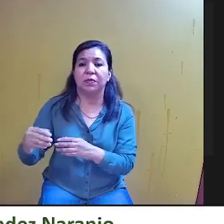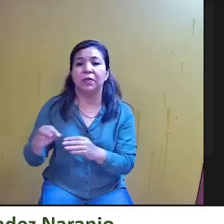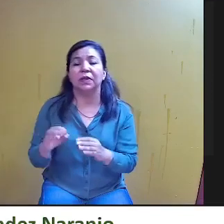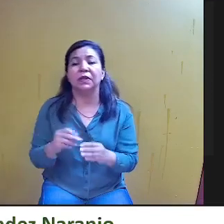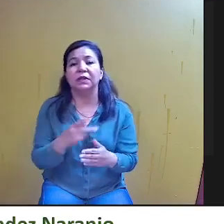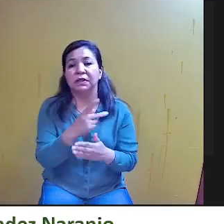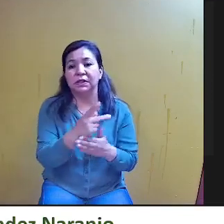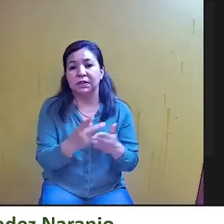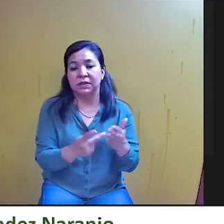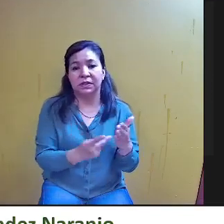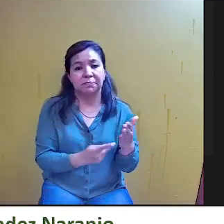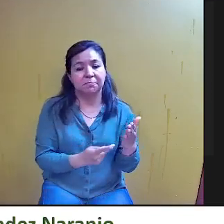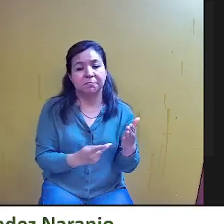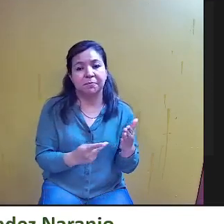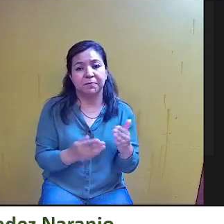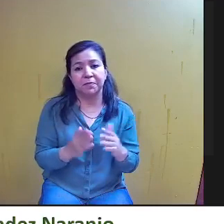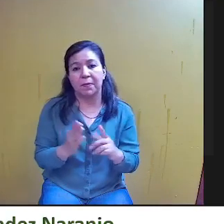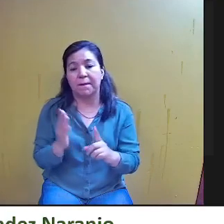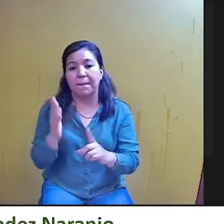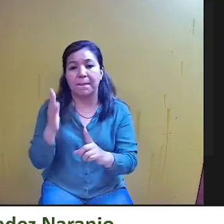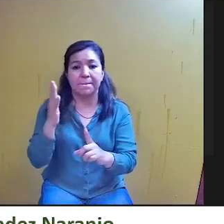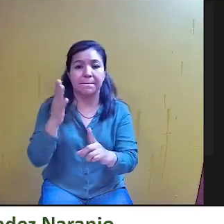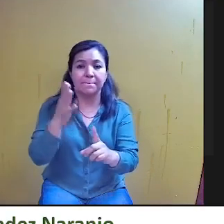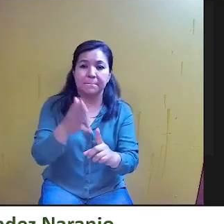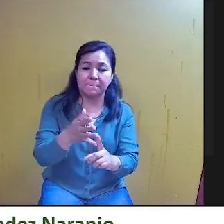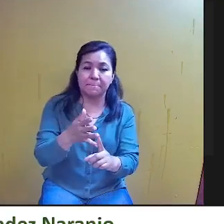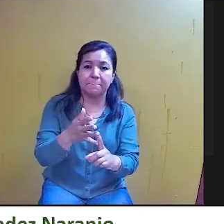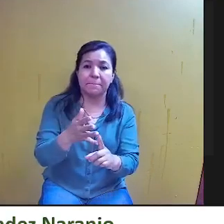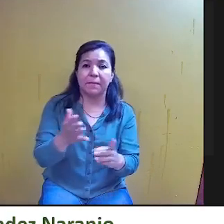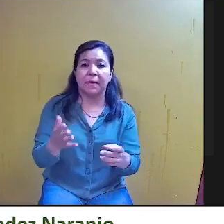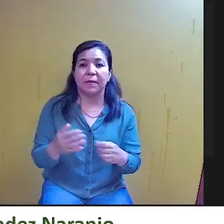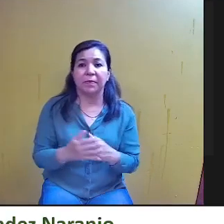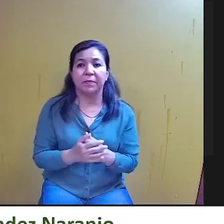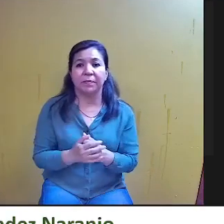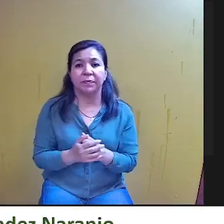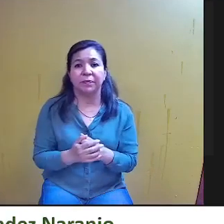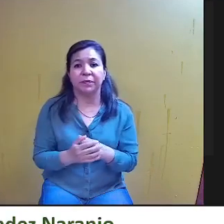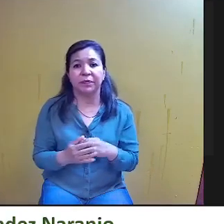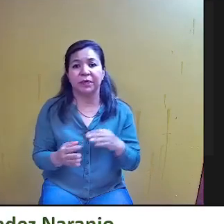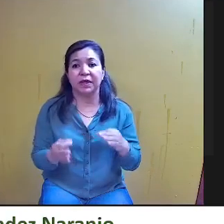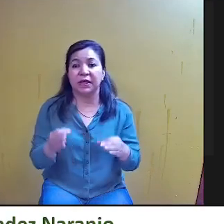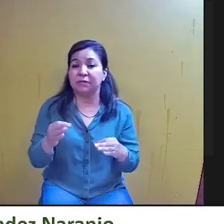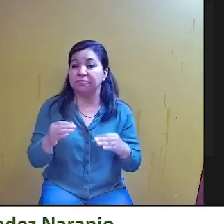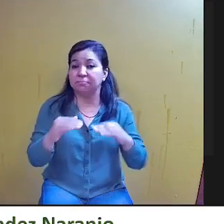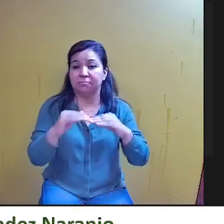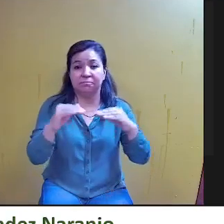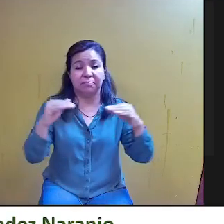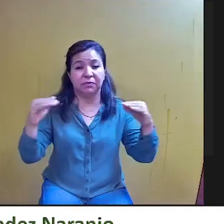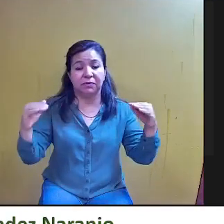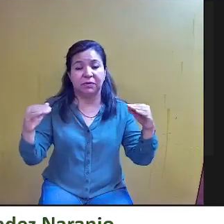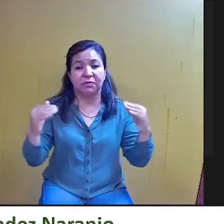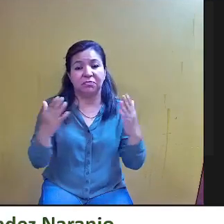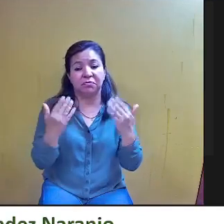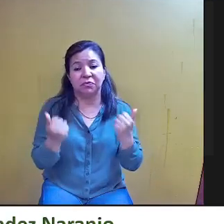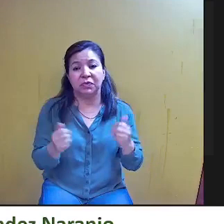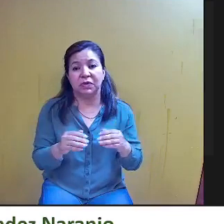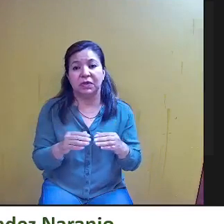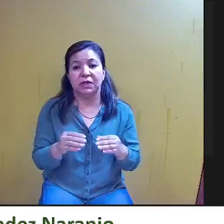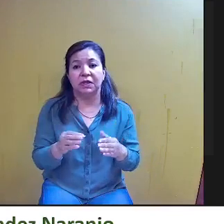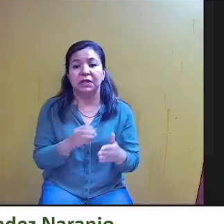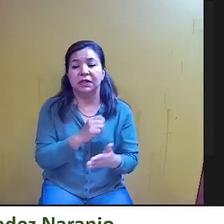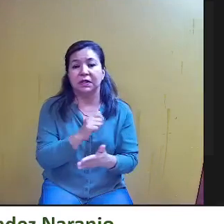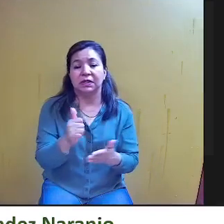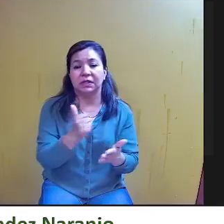se trata, más allá del periodo dispuesto por el legislador, pondría en riesgo los principios constitucionales rectores de la materia